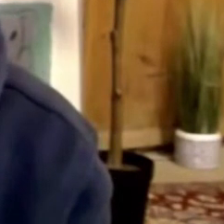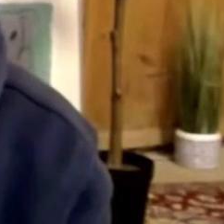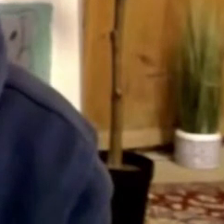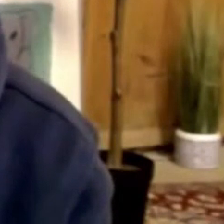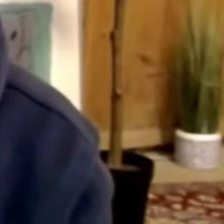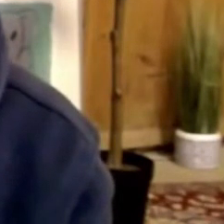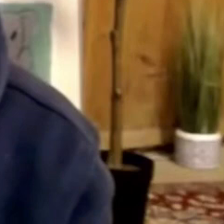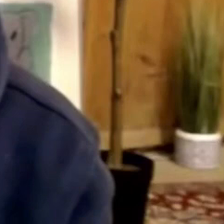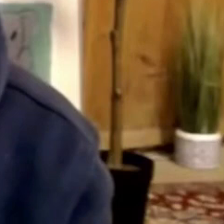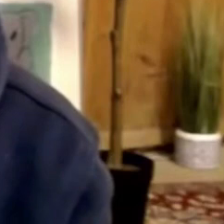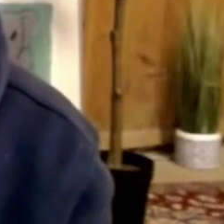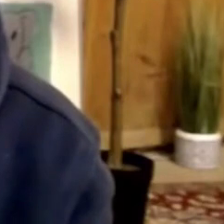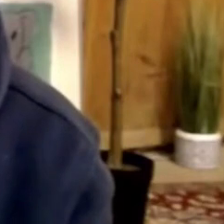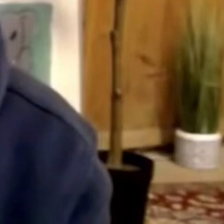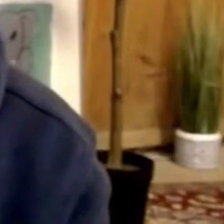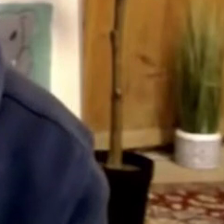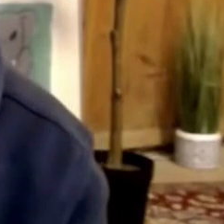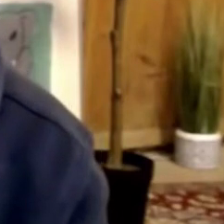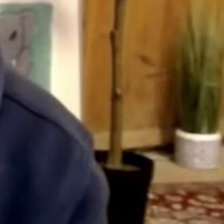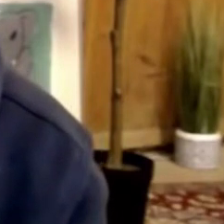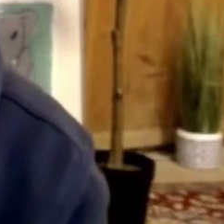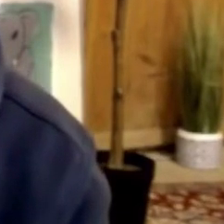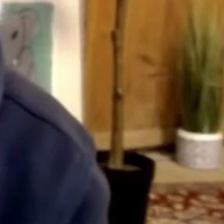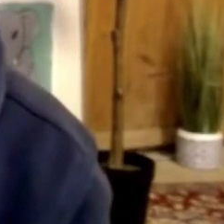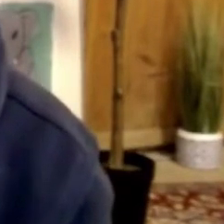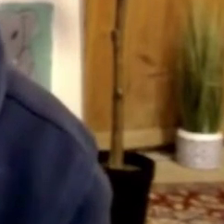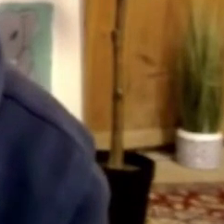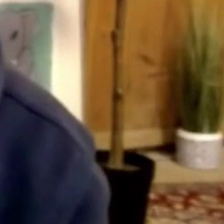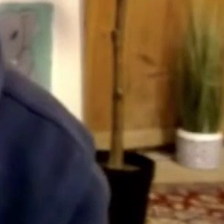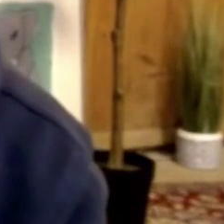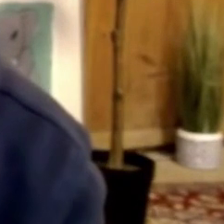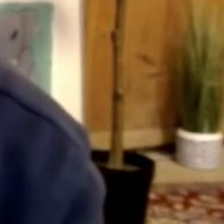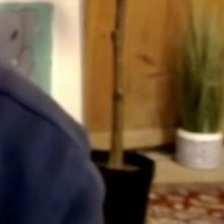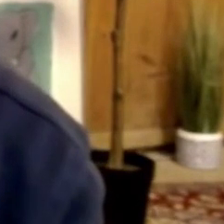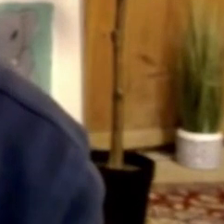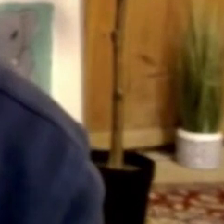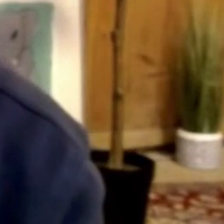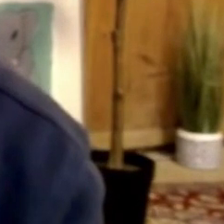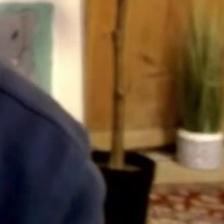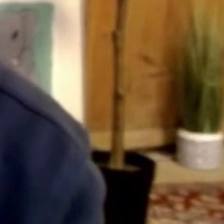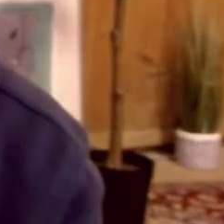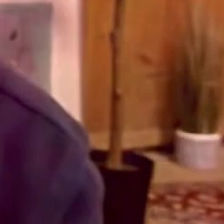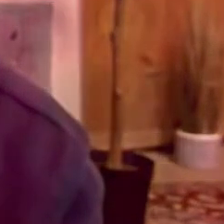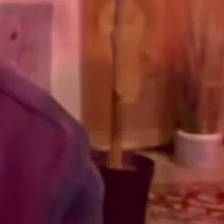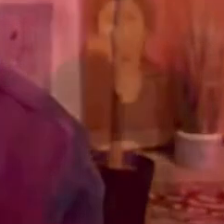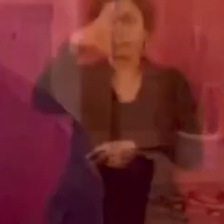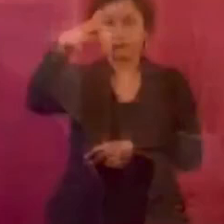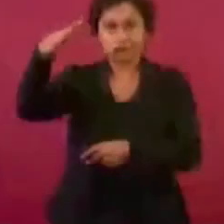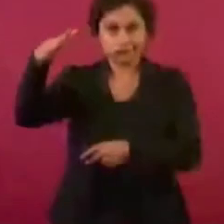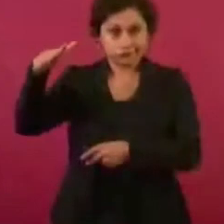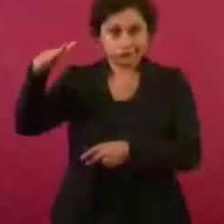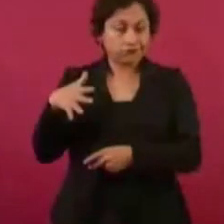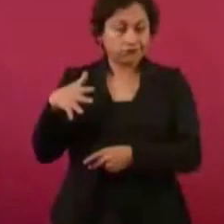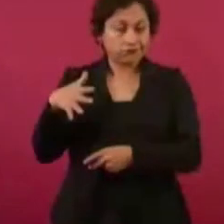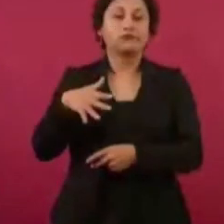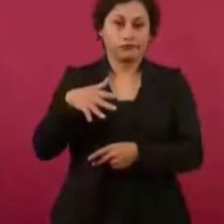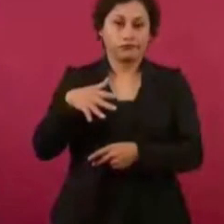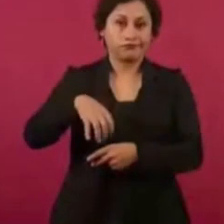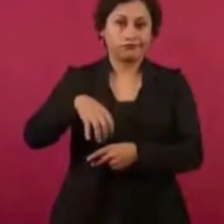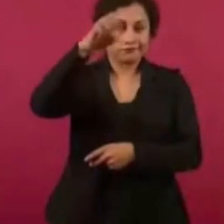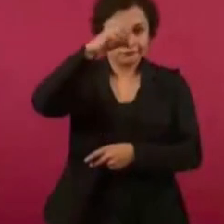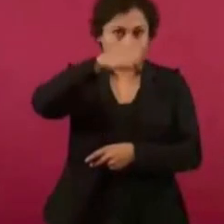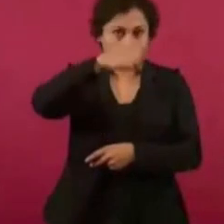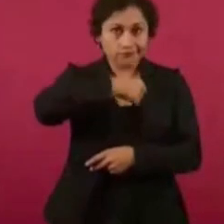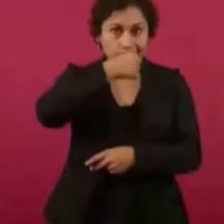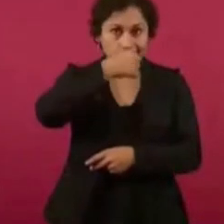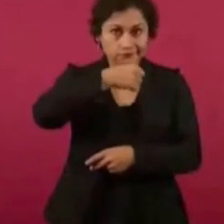era la columna vertebral de la investigación. El presidente dice, no, pues es que es, pero hay muchas más pruebas, hay muchas cosas en las que se